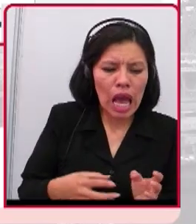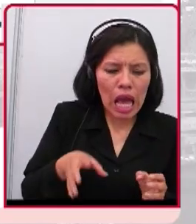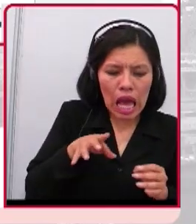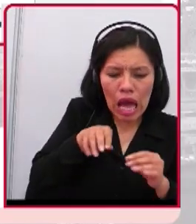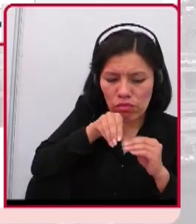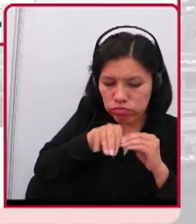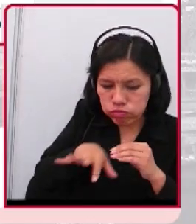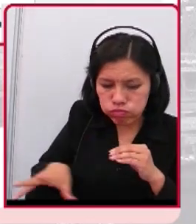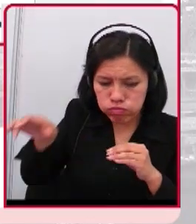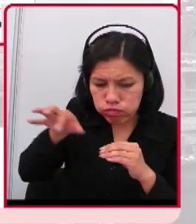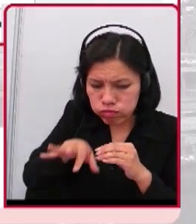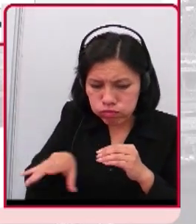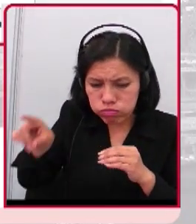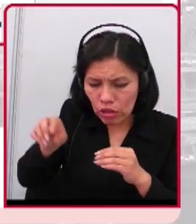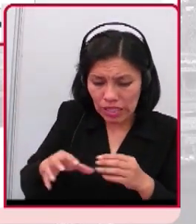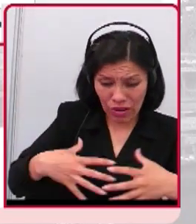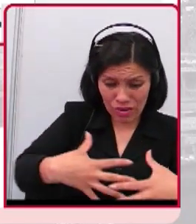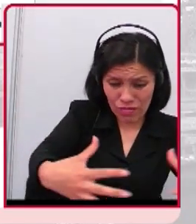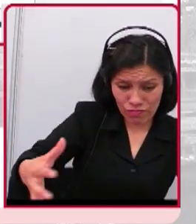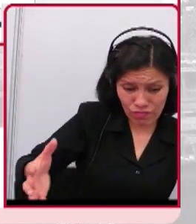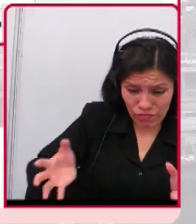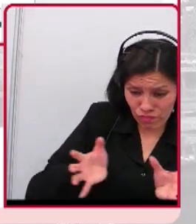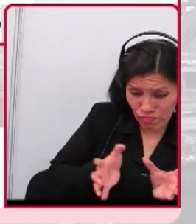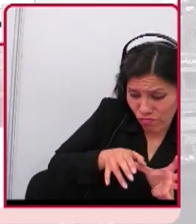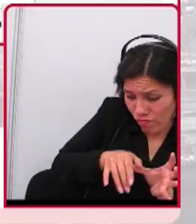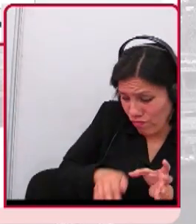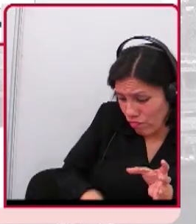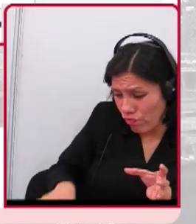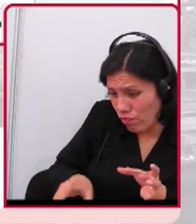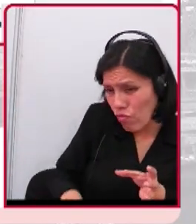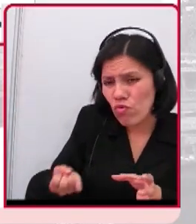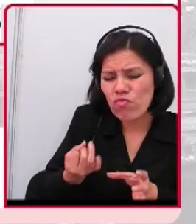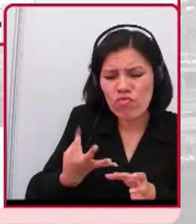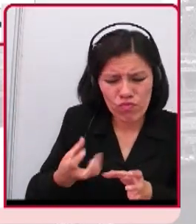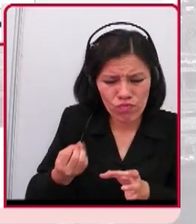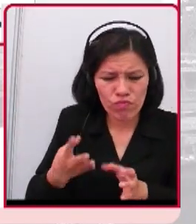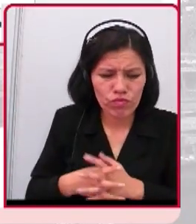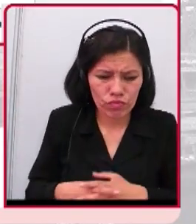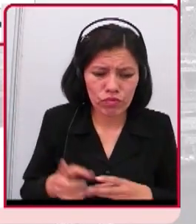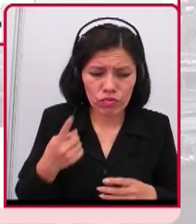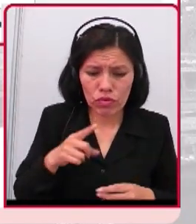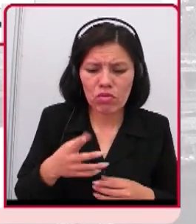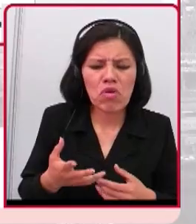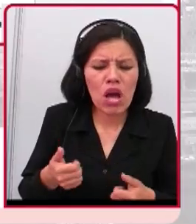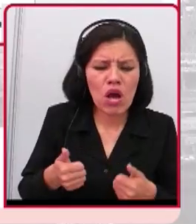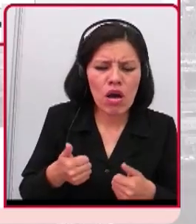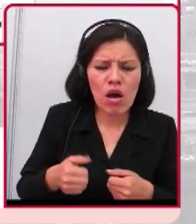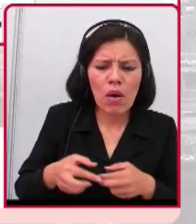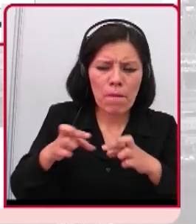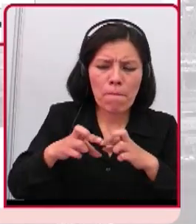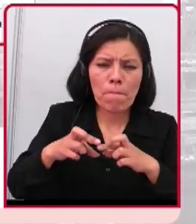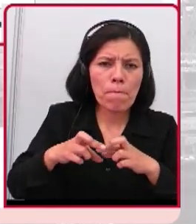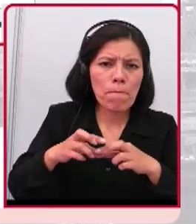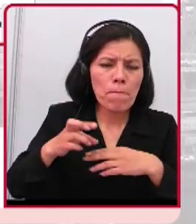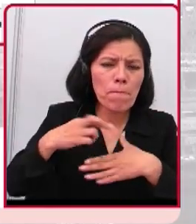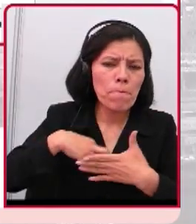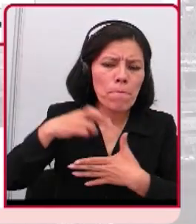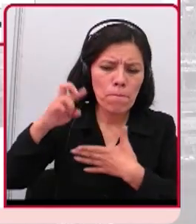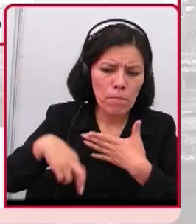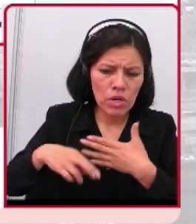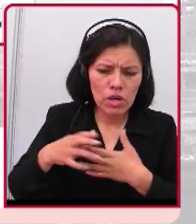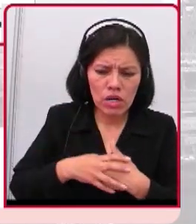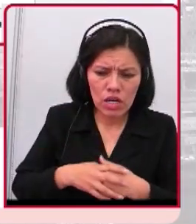del espesador. En la derecha podemos observar un fragmento del programa, en este caso que hemos utilizado, es la plataforma OCS4D de